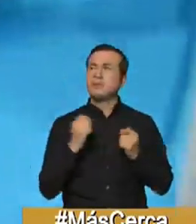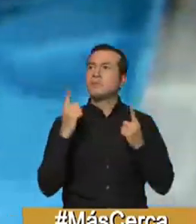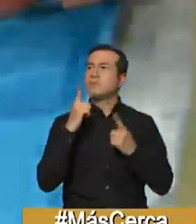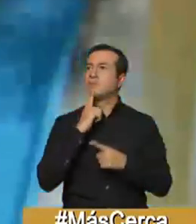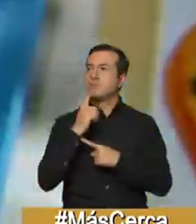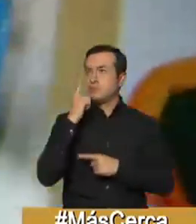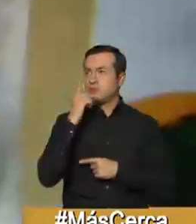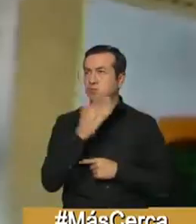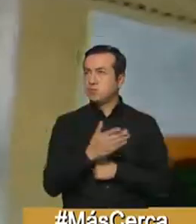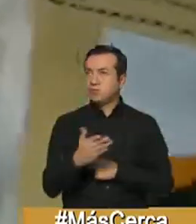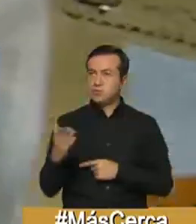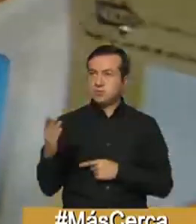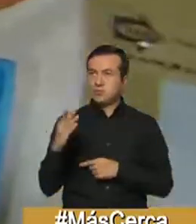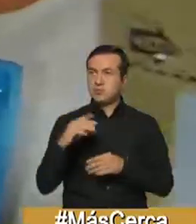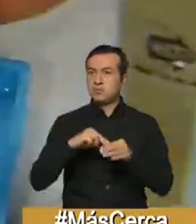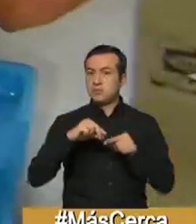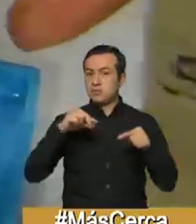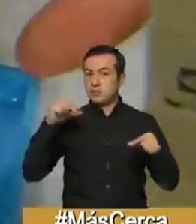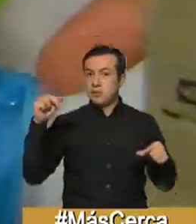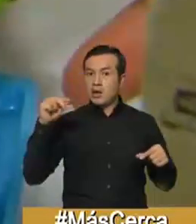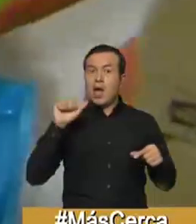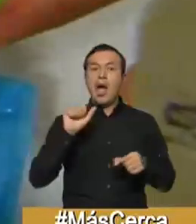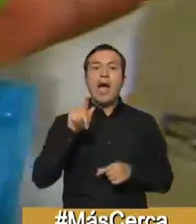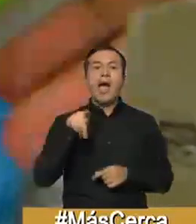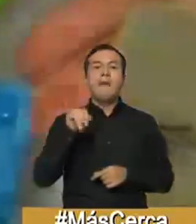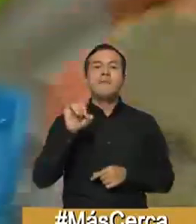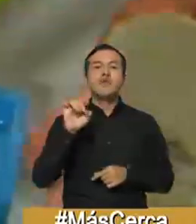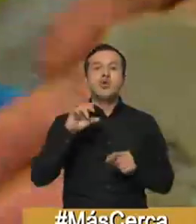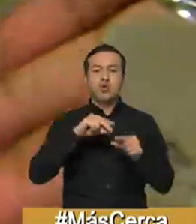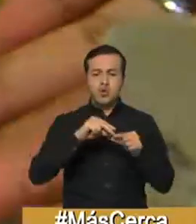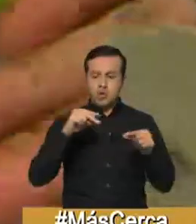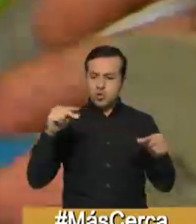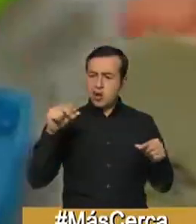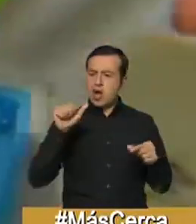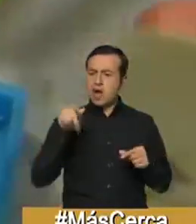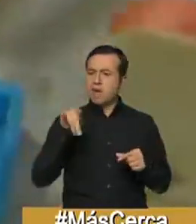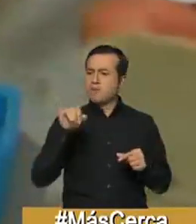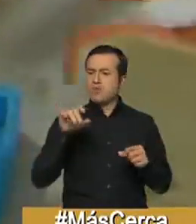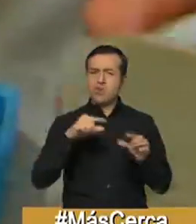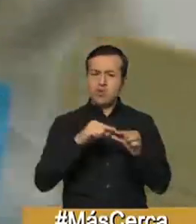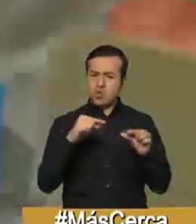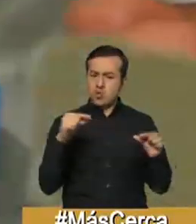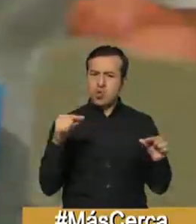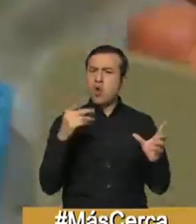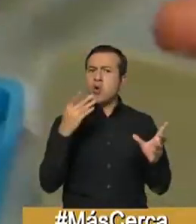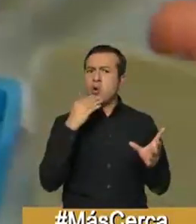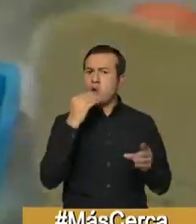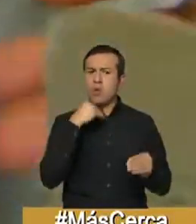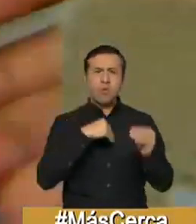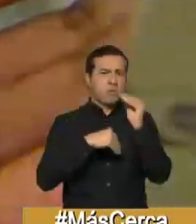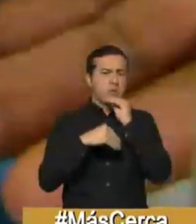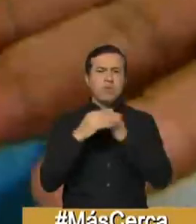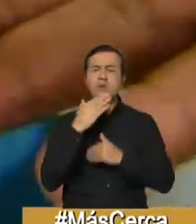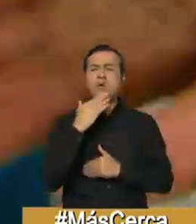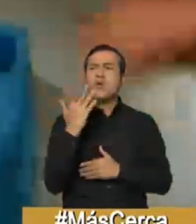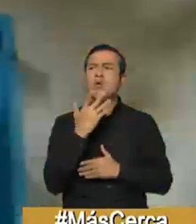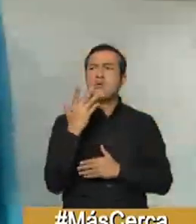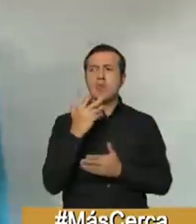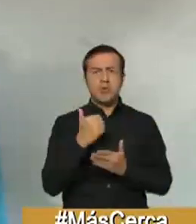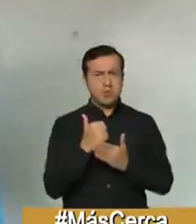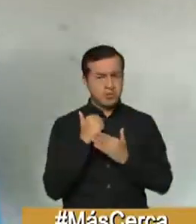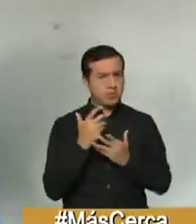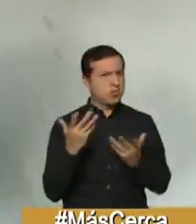atención. Este es el tallo del apio, ¿verdad? Sí, es el apio, claro. ¿Cómo hacemos, cómo lo consumimos y de qué manera nos